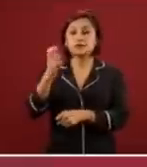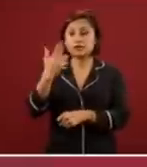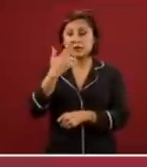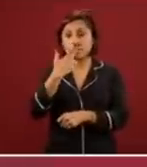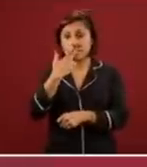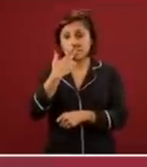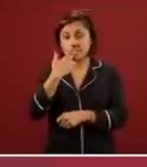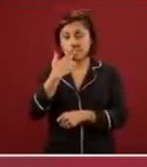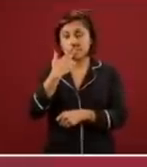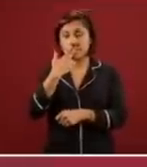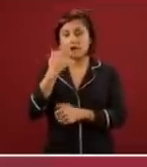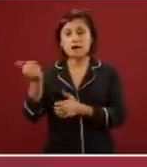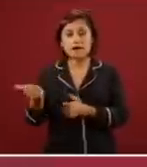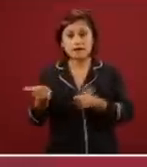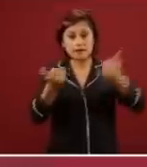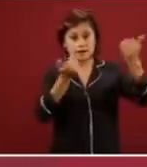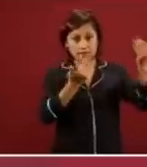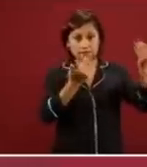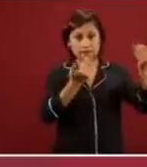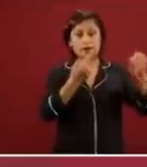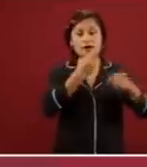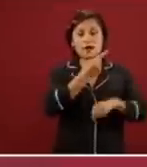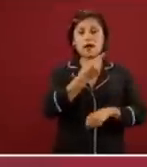Ahí se aceptó el trámite